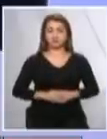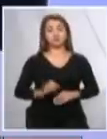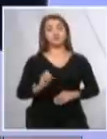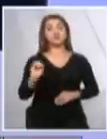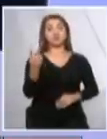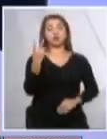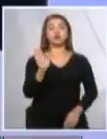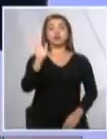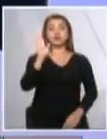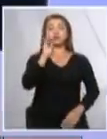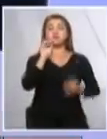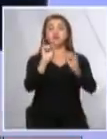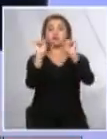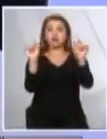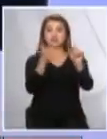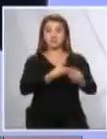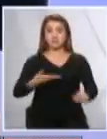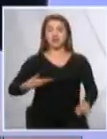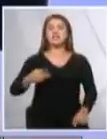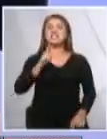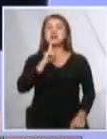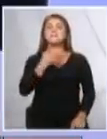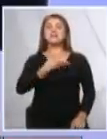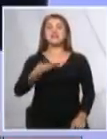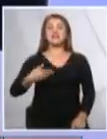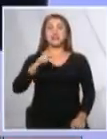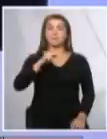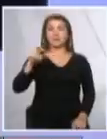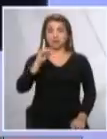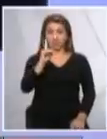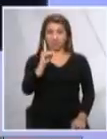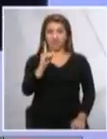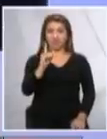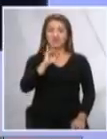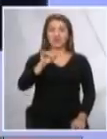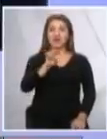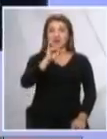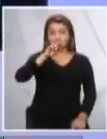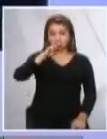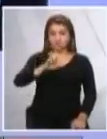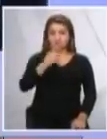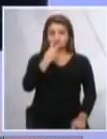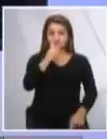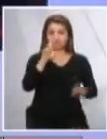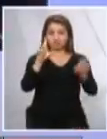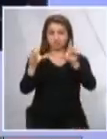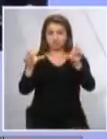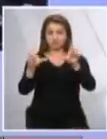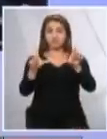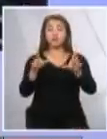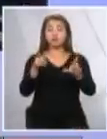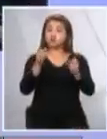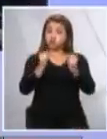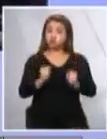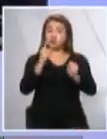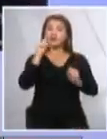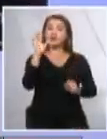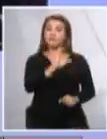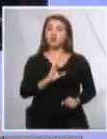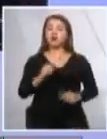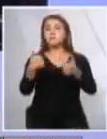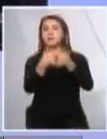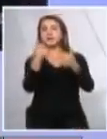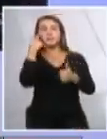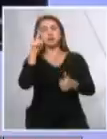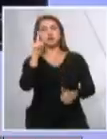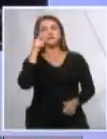Segundo candidato a frase de la semana, el presidente del PPD, el senador Jaime Quintana. Lo escuchamos. Es posible que se busque empate, pero yo